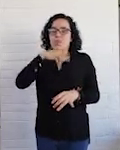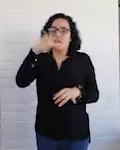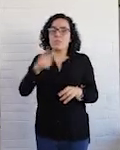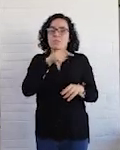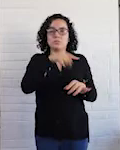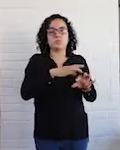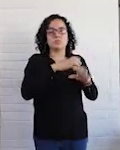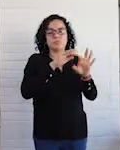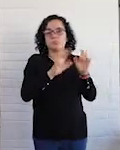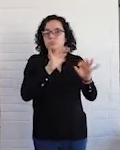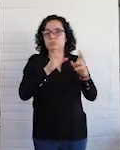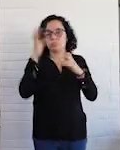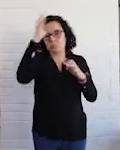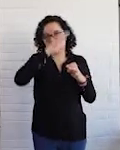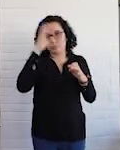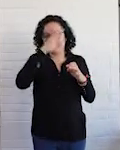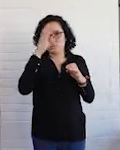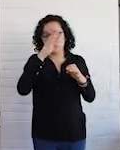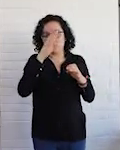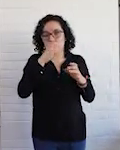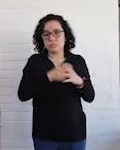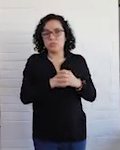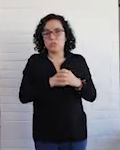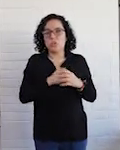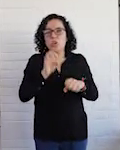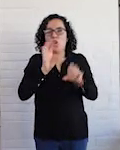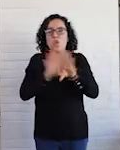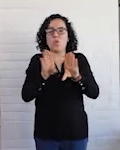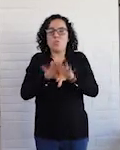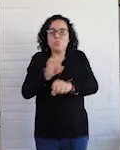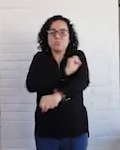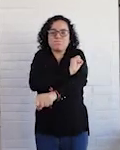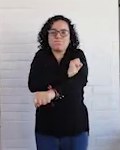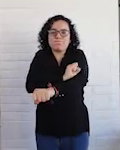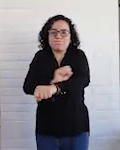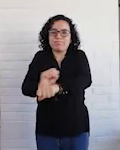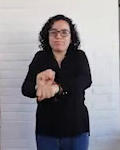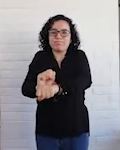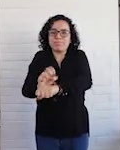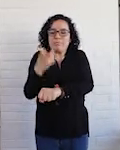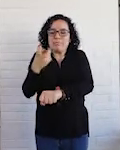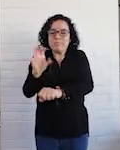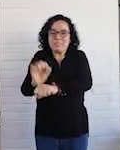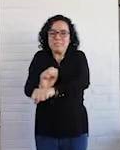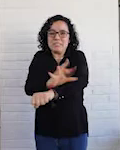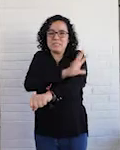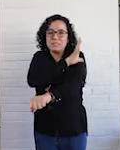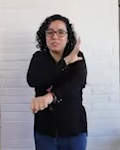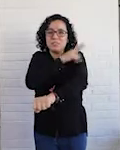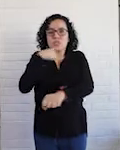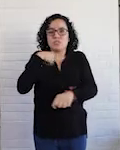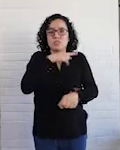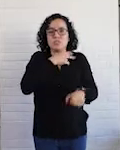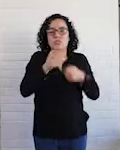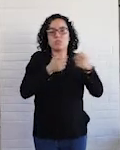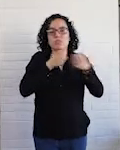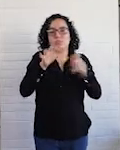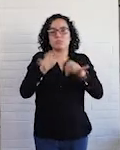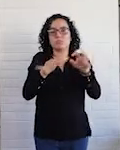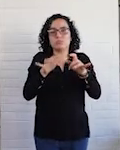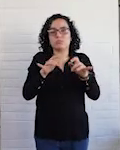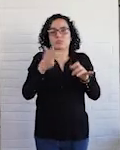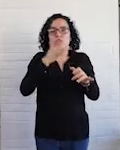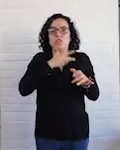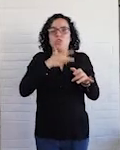usar la tecnología, usando cosas tan simples y emotivas como estas para manejar lo tecnológico, tocando